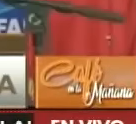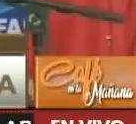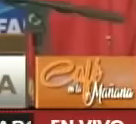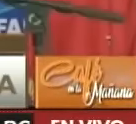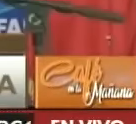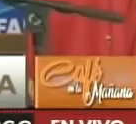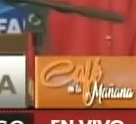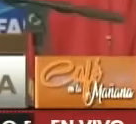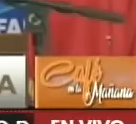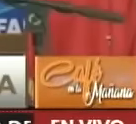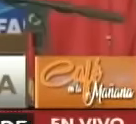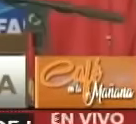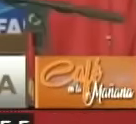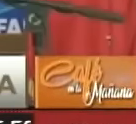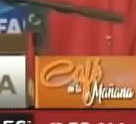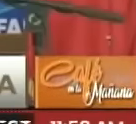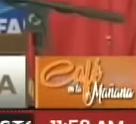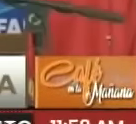integral.